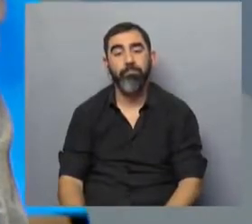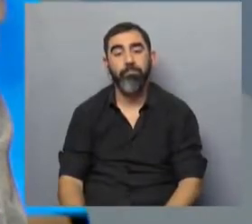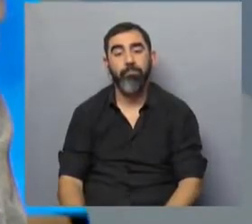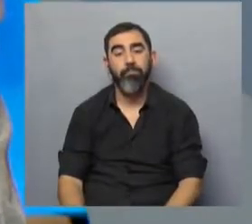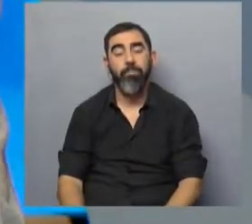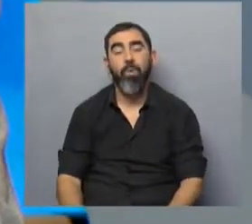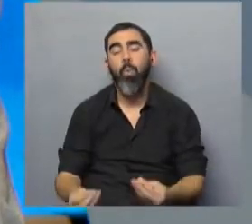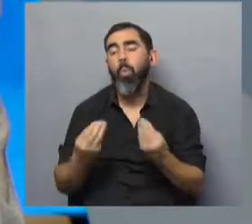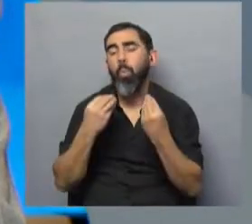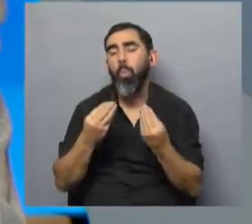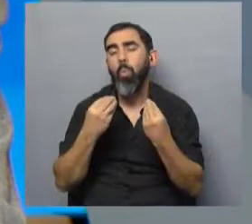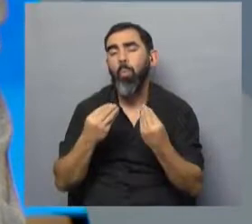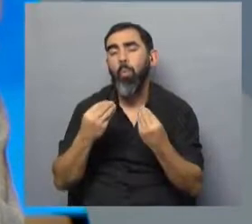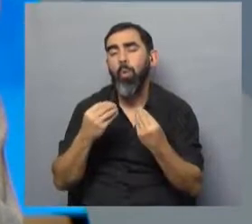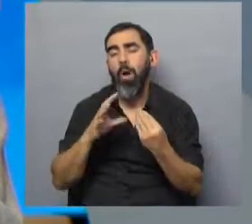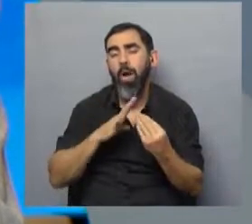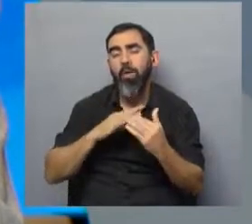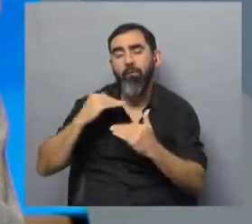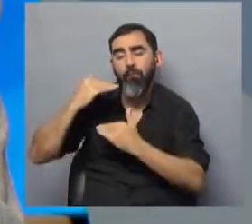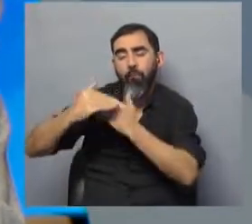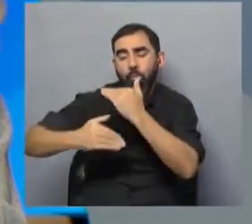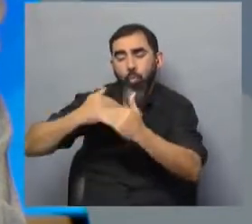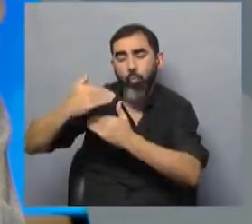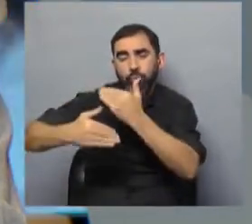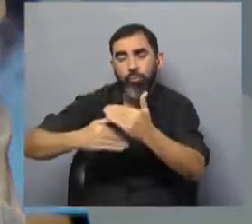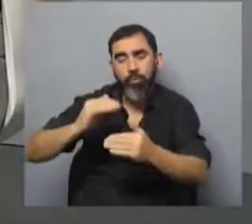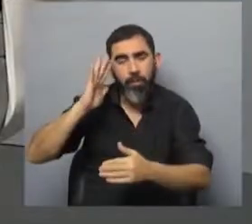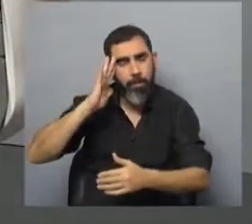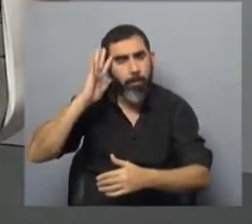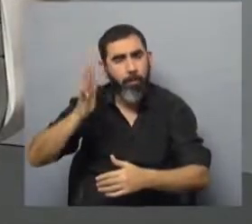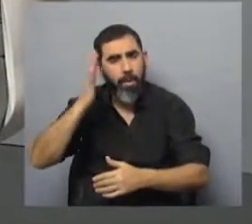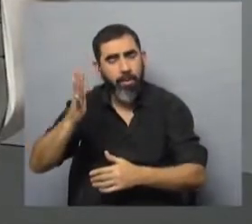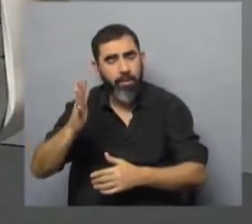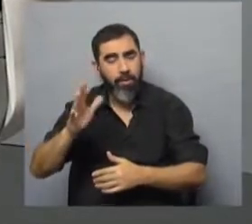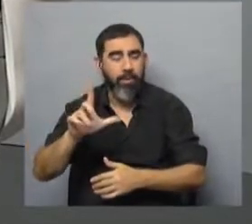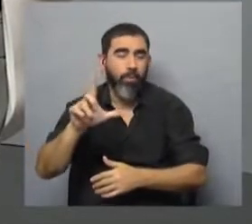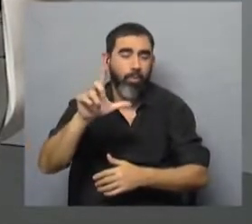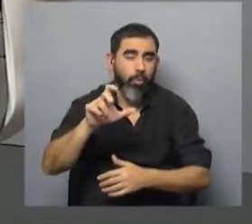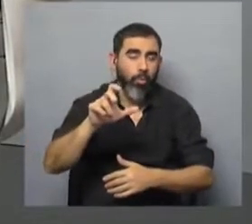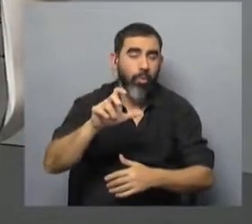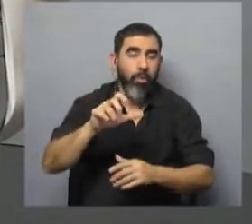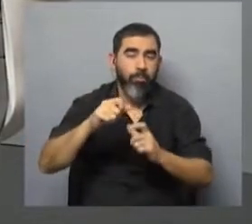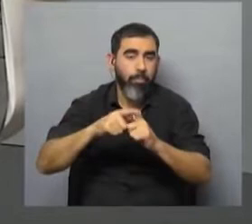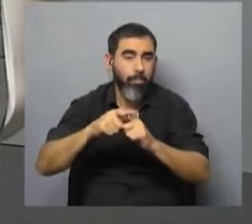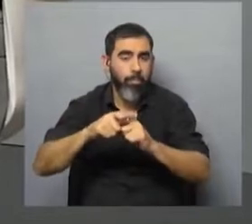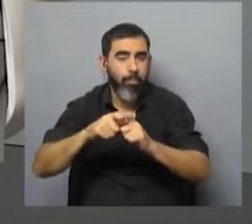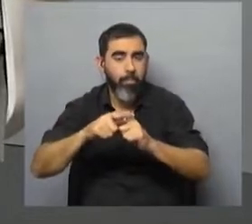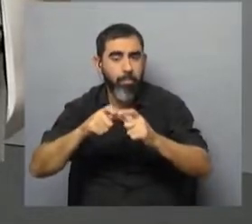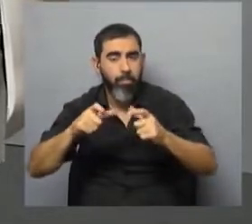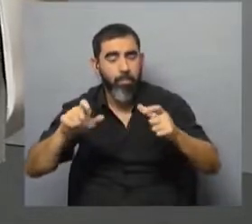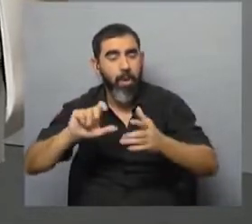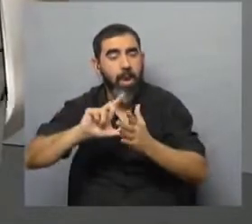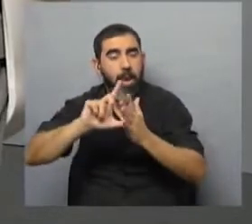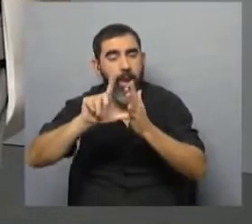¿Cómo ven la evolución de esto en el tiempo? ¿Ustedes estiman que, a pesar de que claramente se expande con más lentitud que lo que